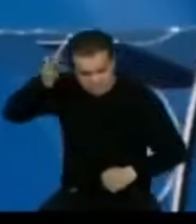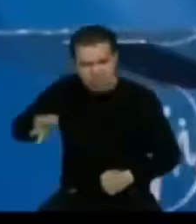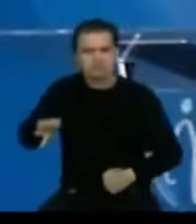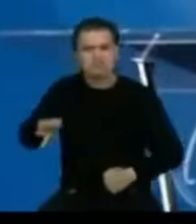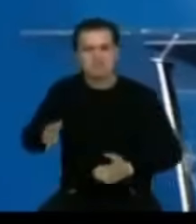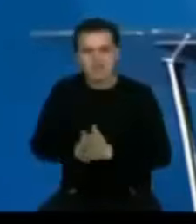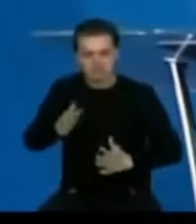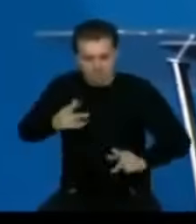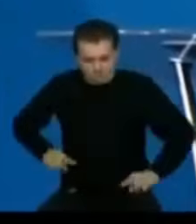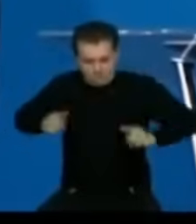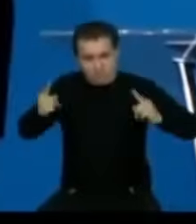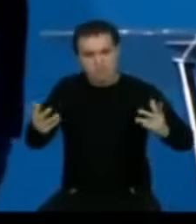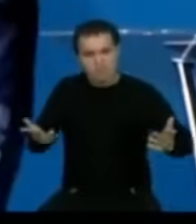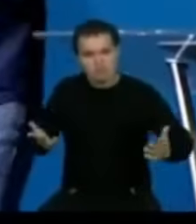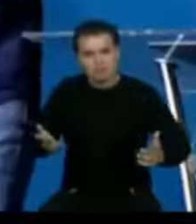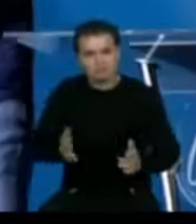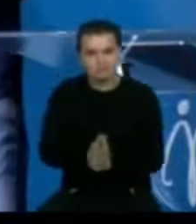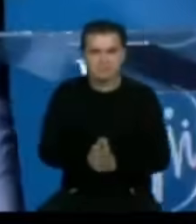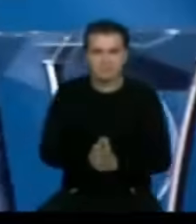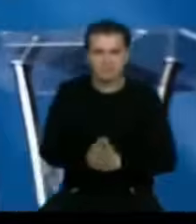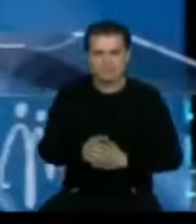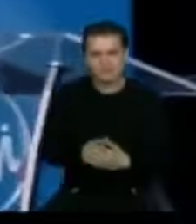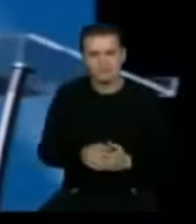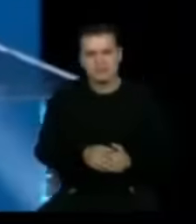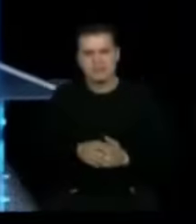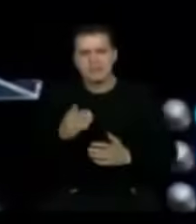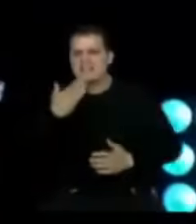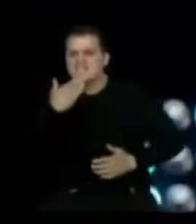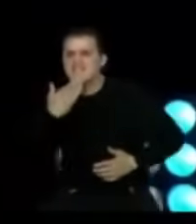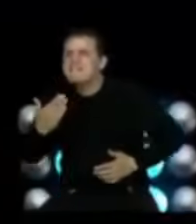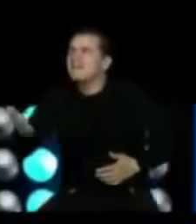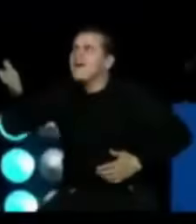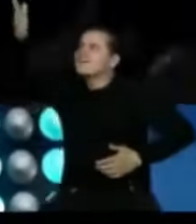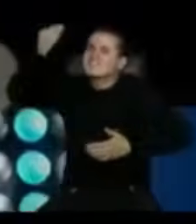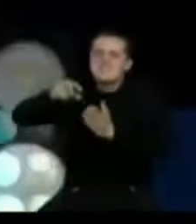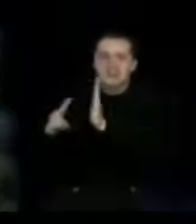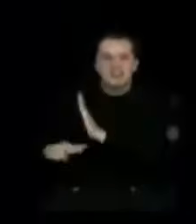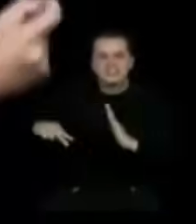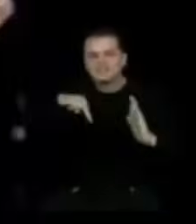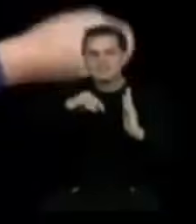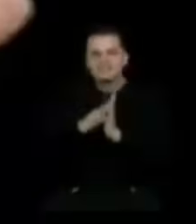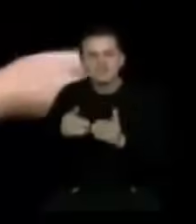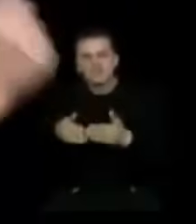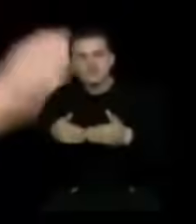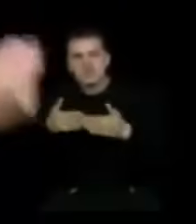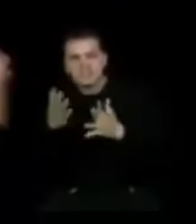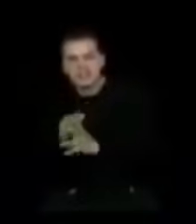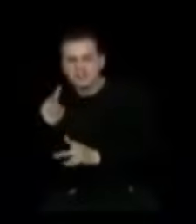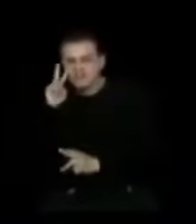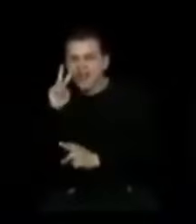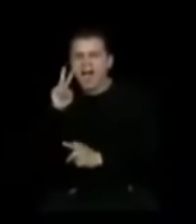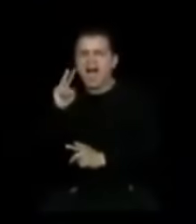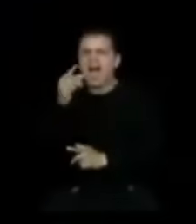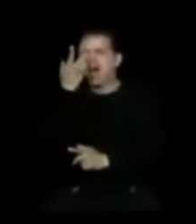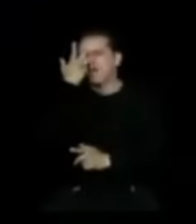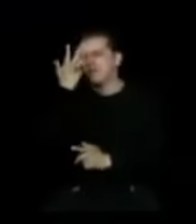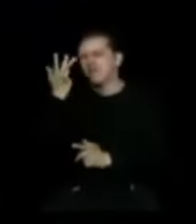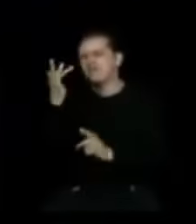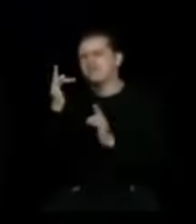seguridad en tu vida. Es gracias a su resurrección. Comienzan a ver por qué Jesús quería